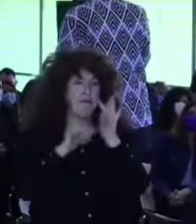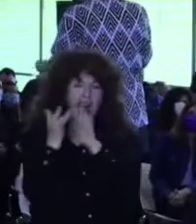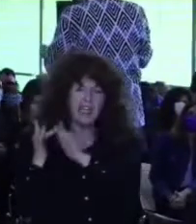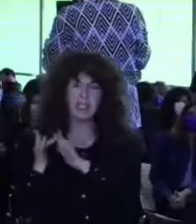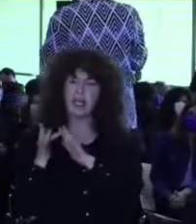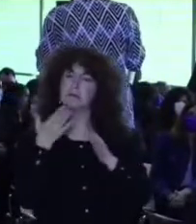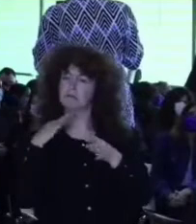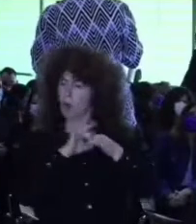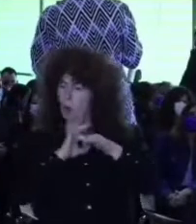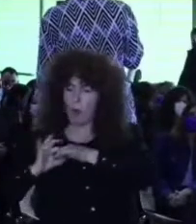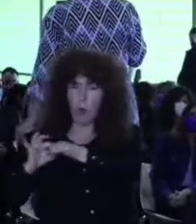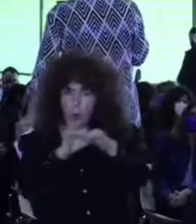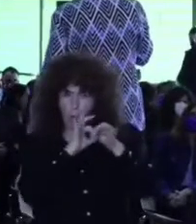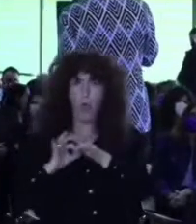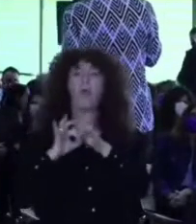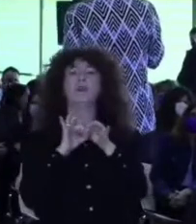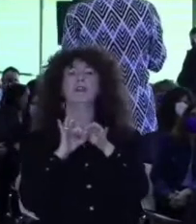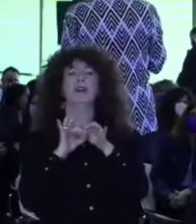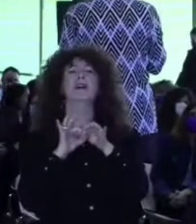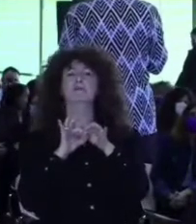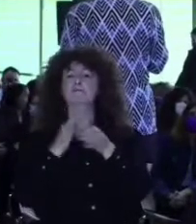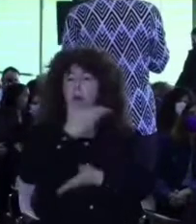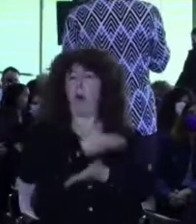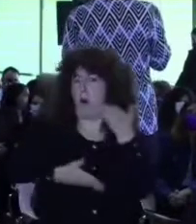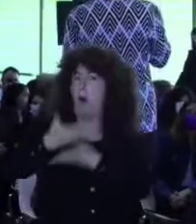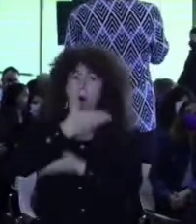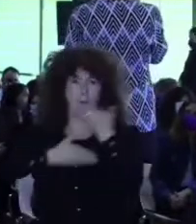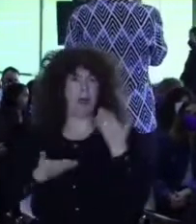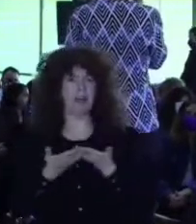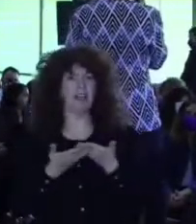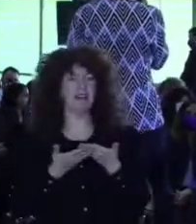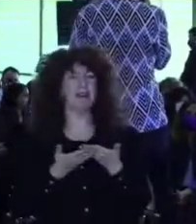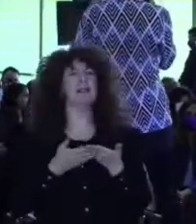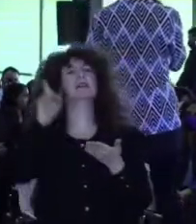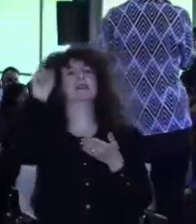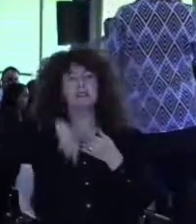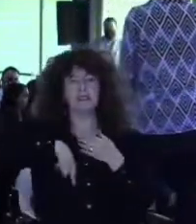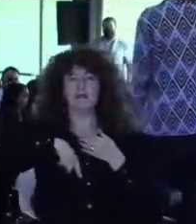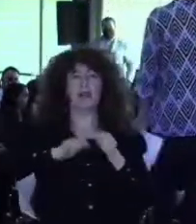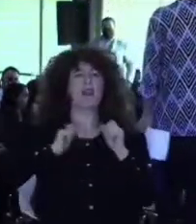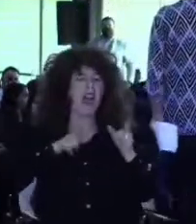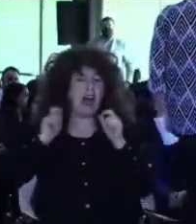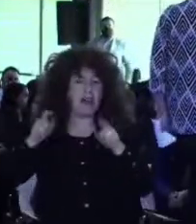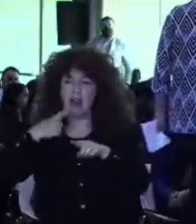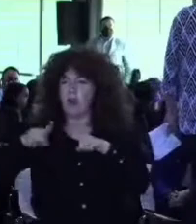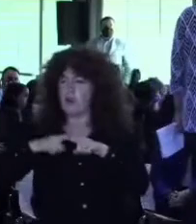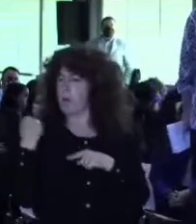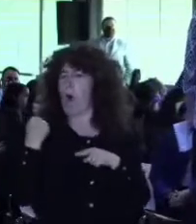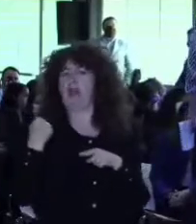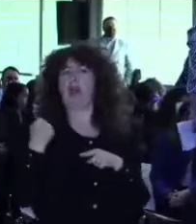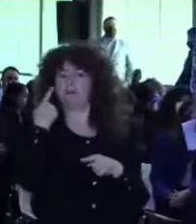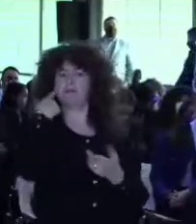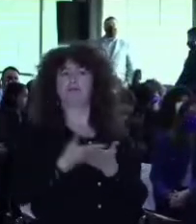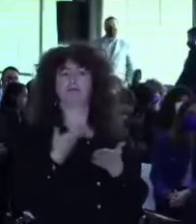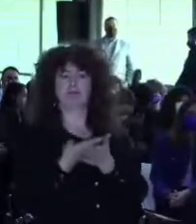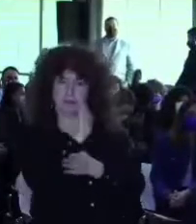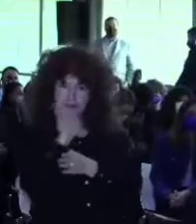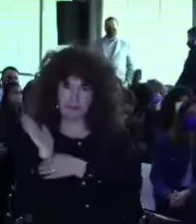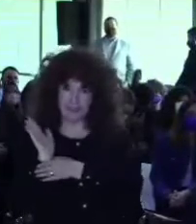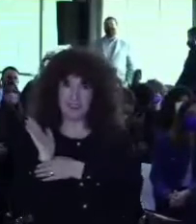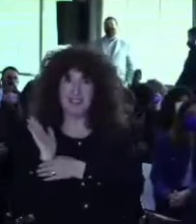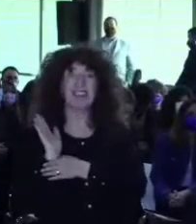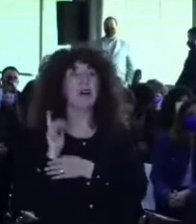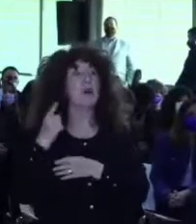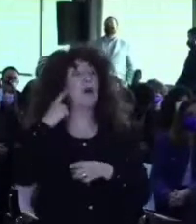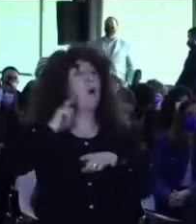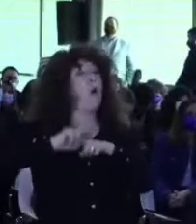junta, nos van a encontrar cooperando y desplegando todo nuestro poderío. Y la principal